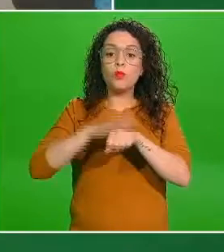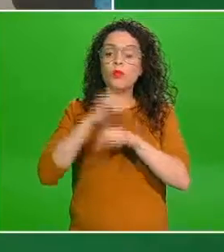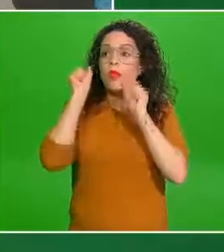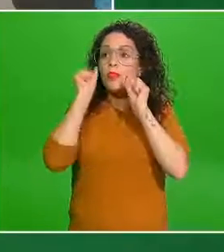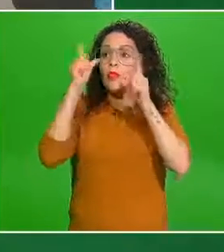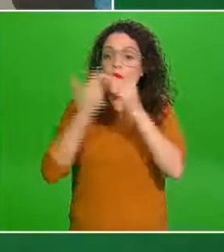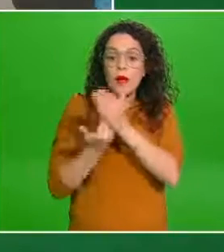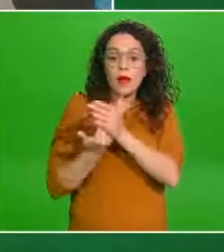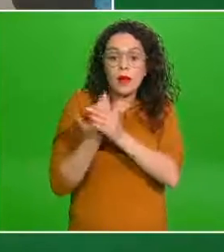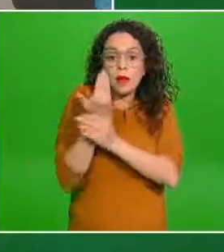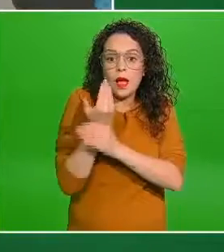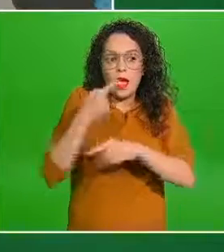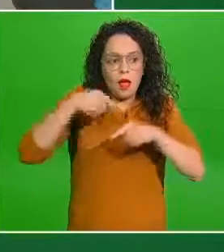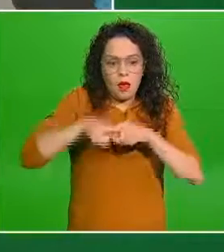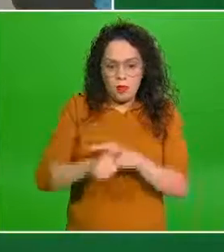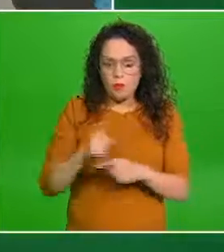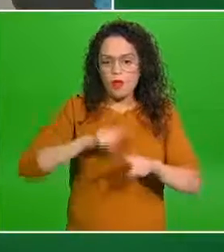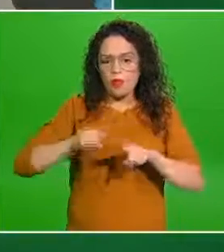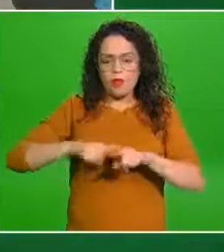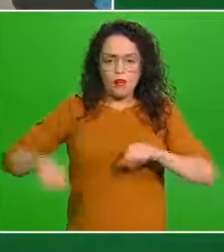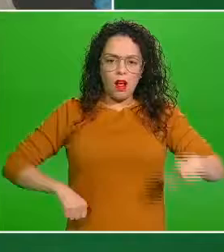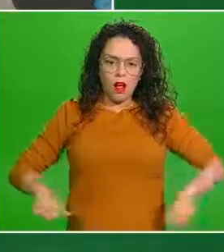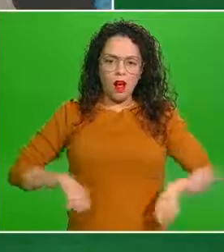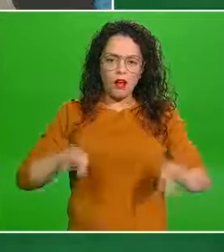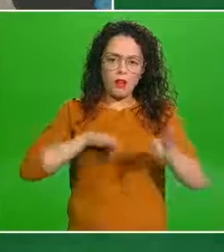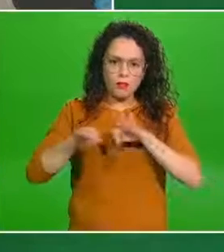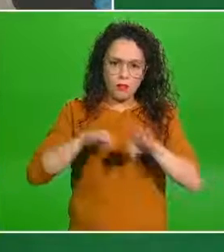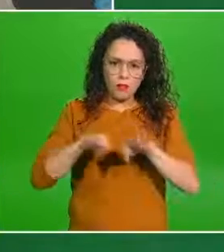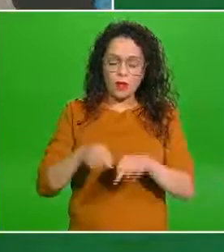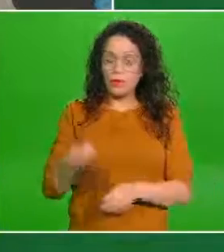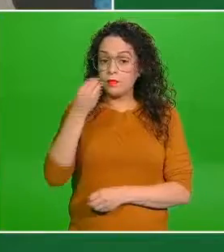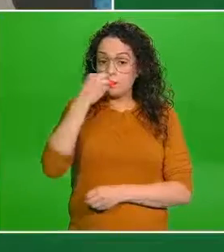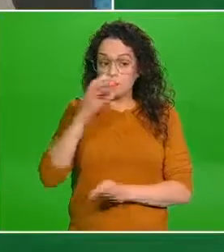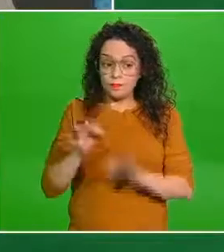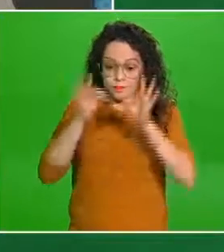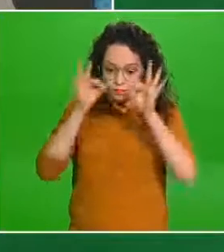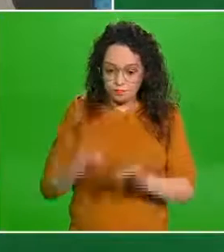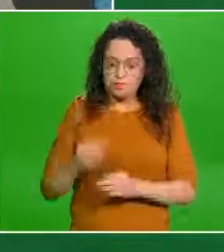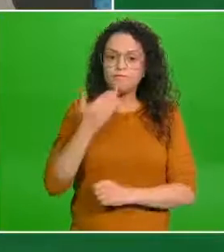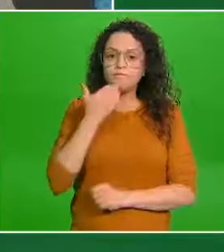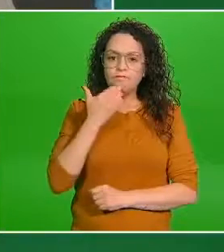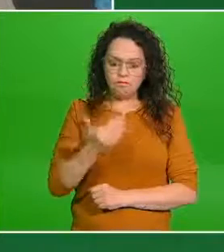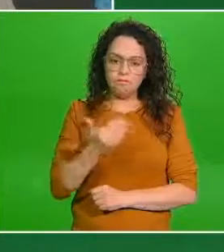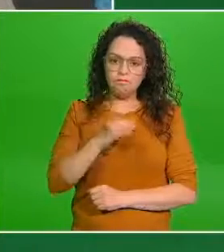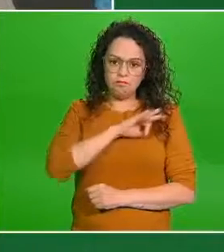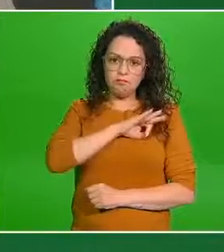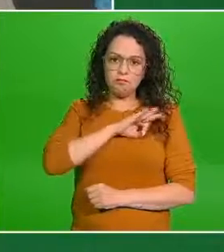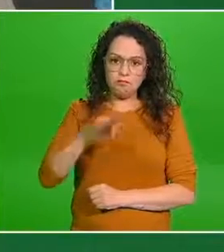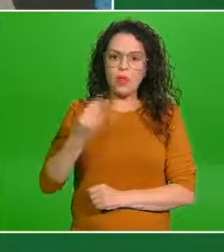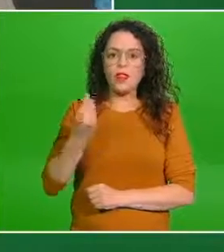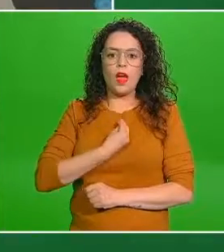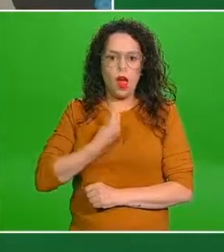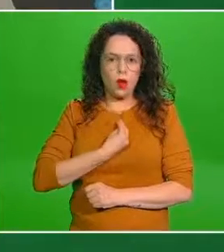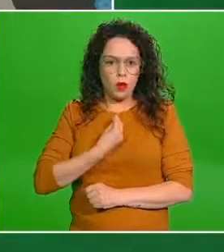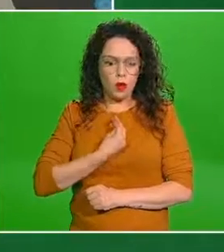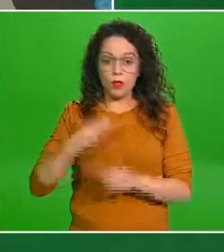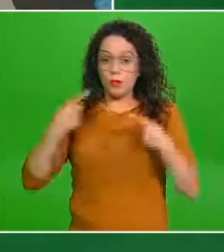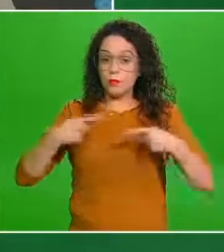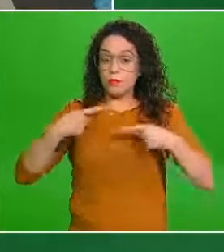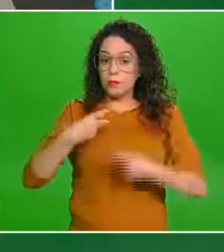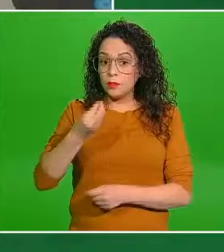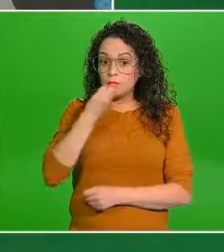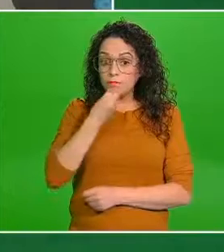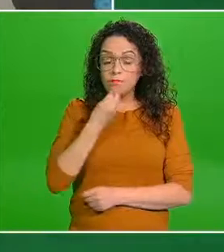día. Un desayuno adecuado garantiza un buen nivel de captación y rendimiento. Las personas mal alimentadas